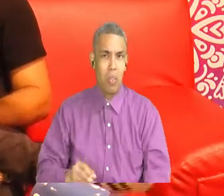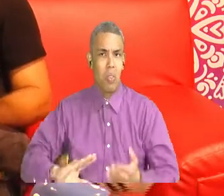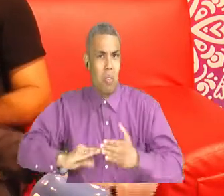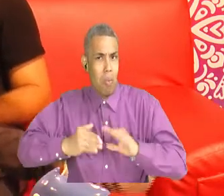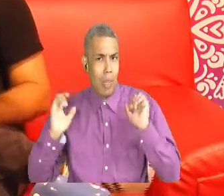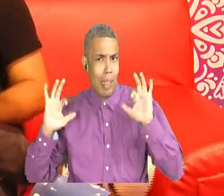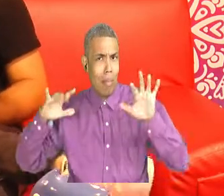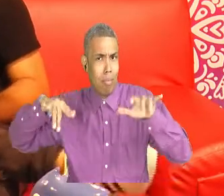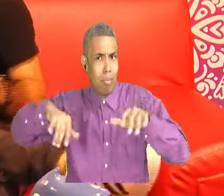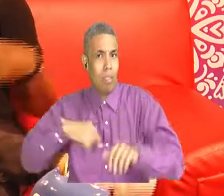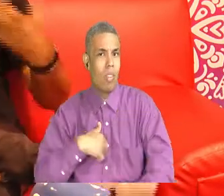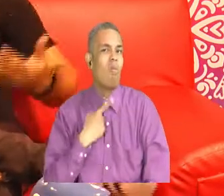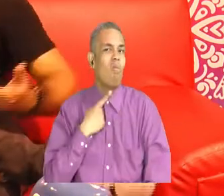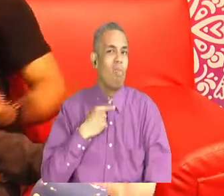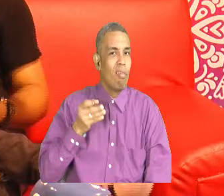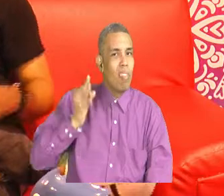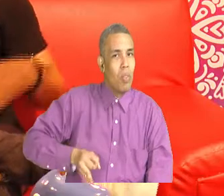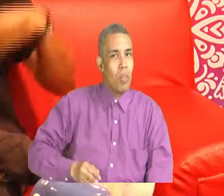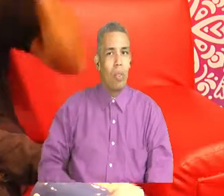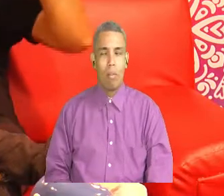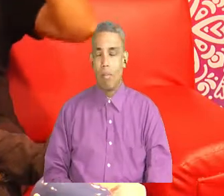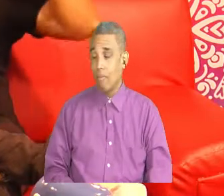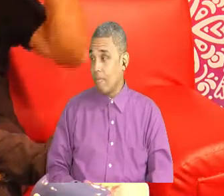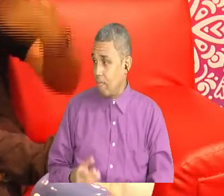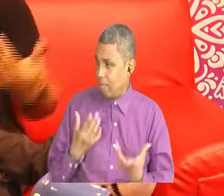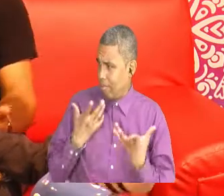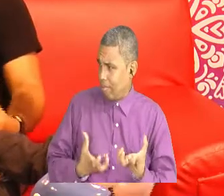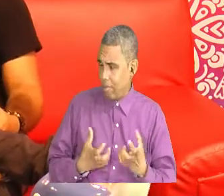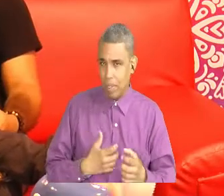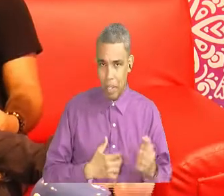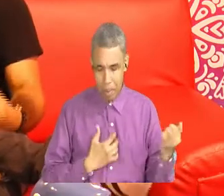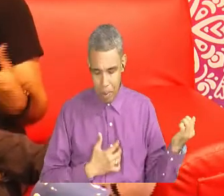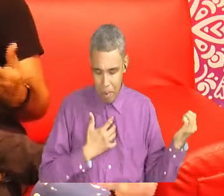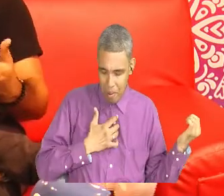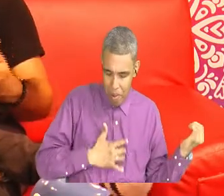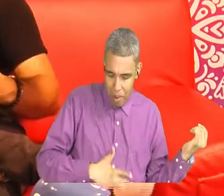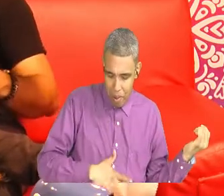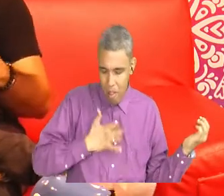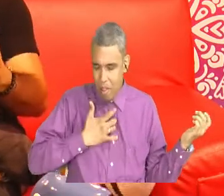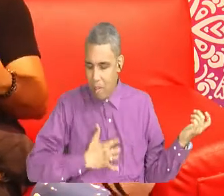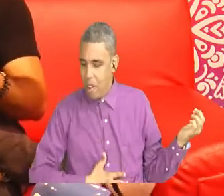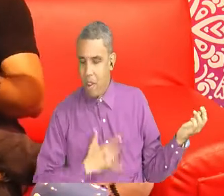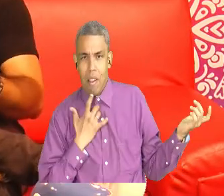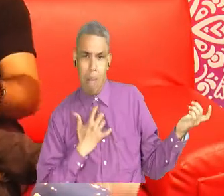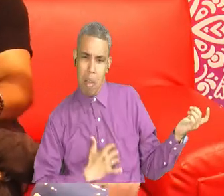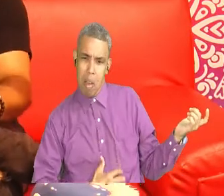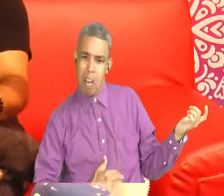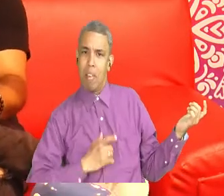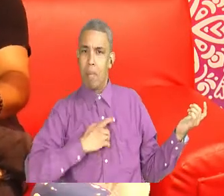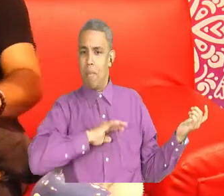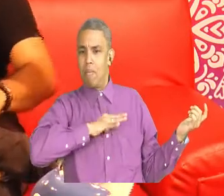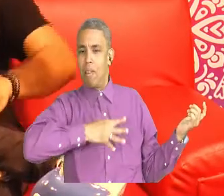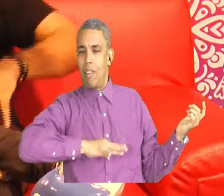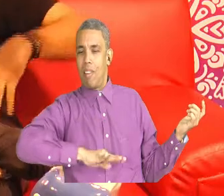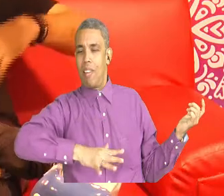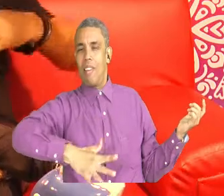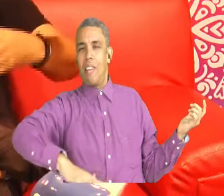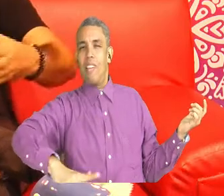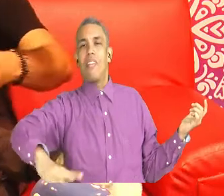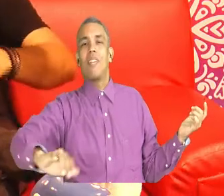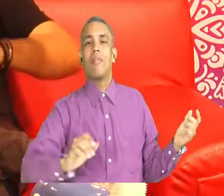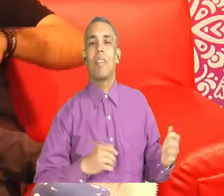la idea es esa. La idea es enamorar corazones, terminar de enamorar a este público, a toda esta gente que siempre está pendiente a nuestros proyectos musicales,